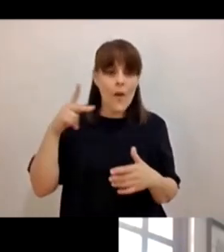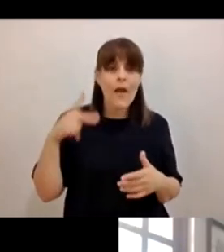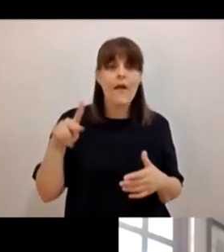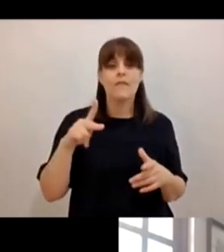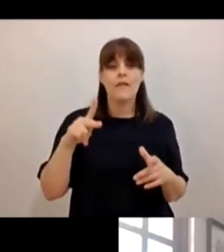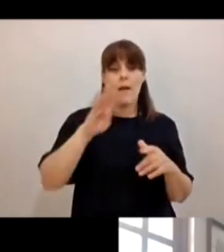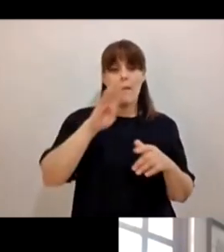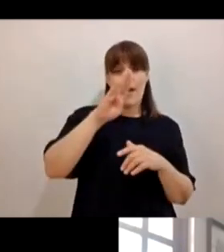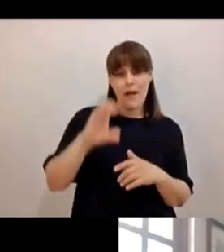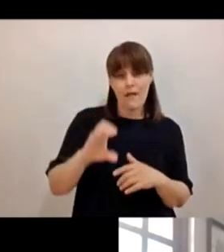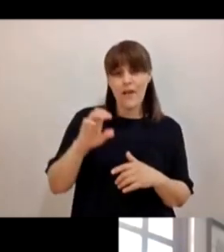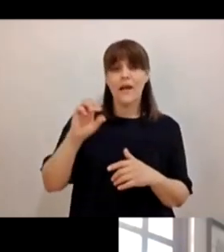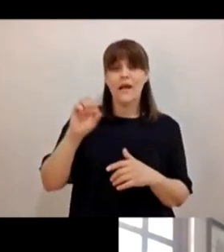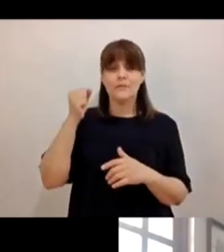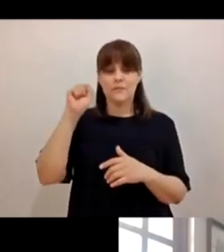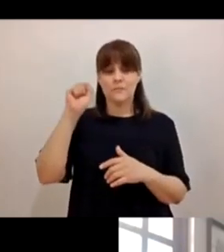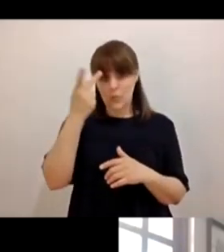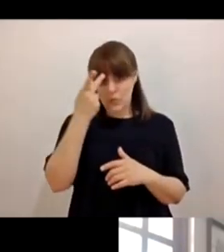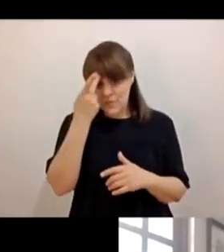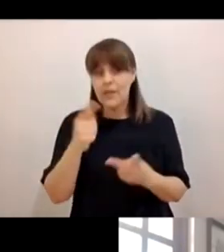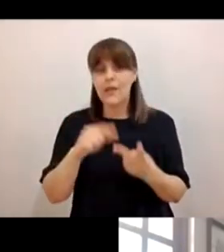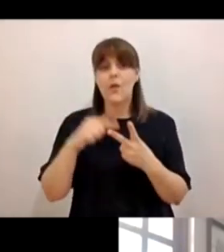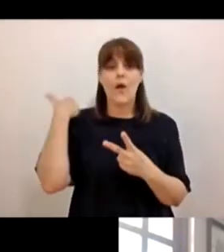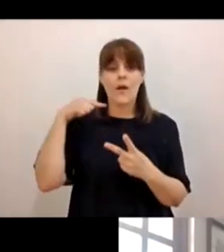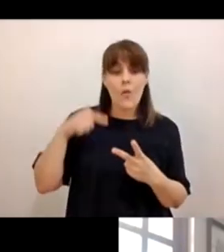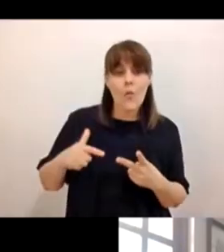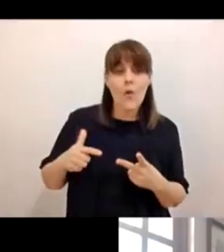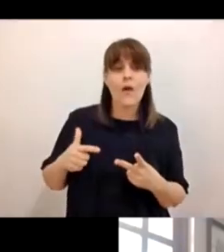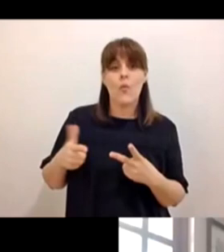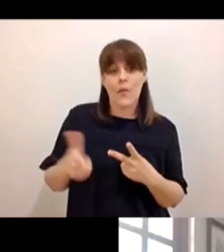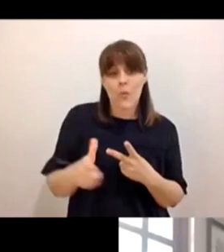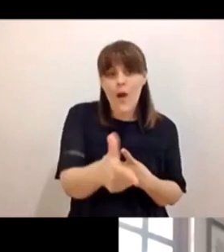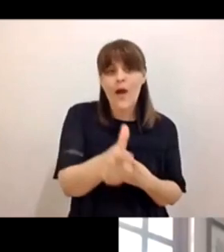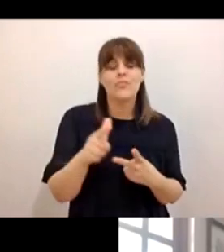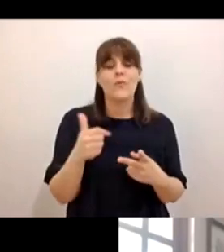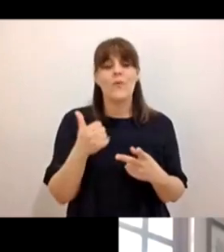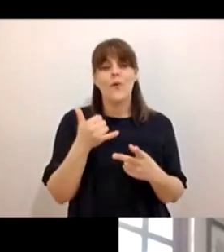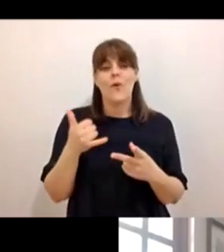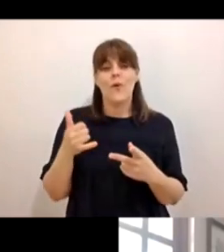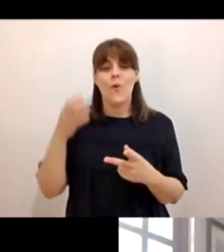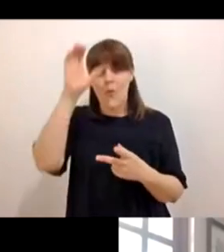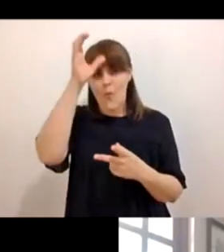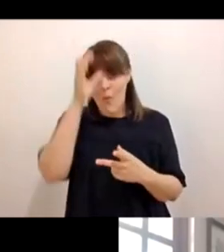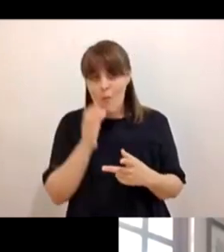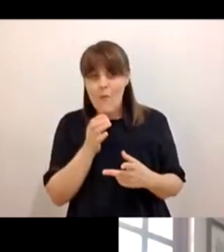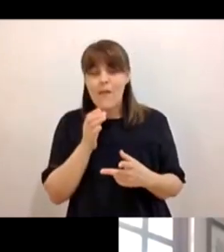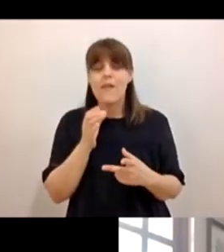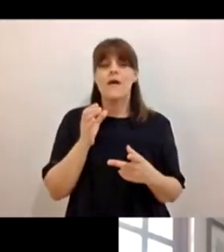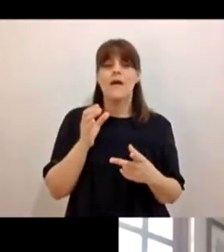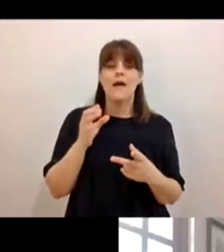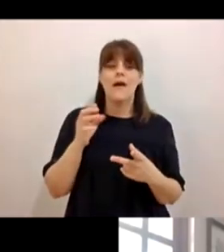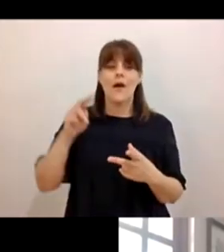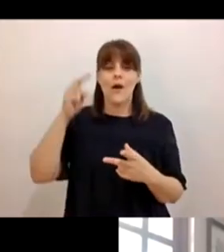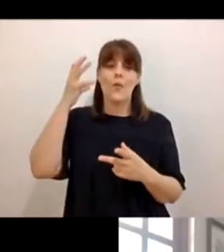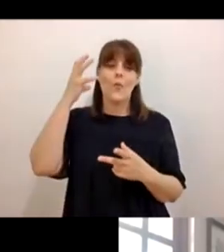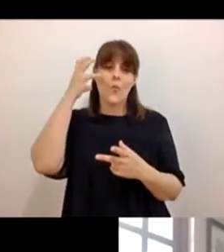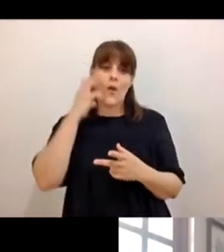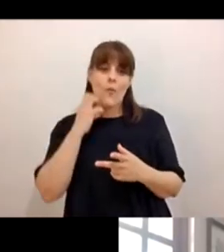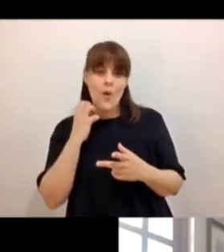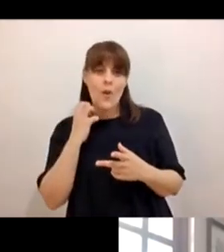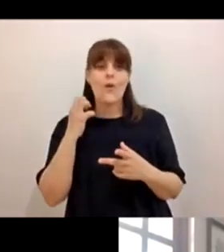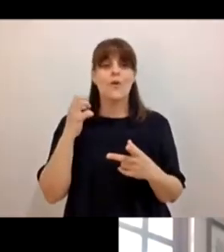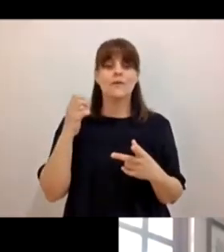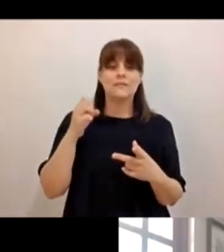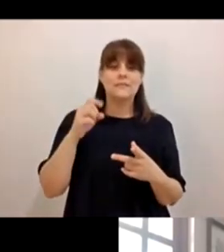San Luis Potosí Guanajuato Coahuila Sinaloa Jalisco Nuevo León Zacatecas y hasta desde República